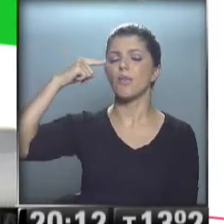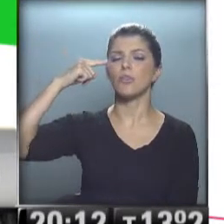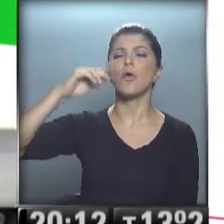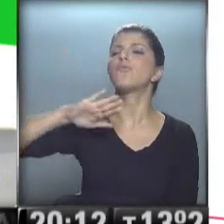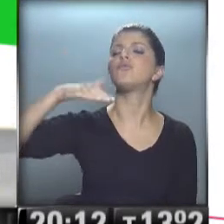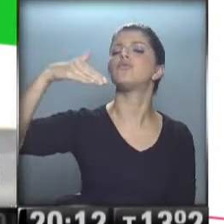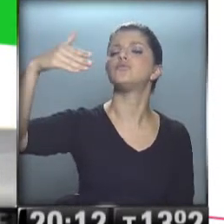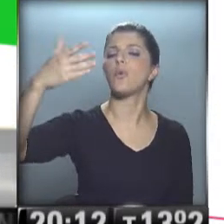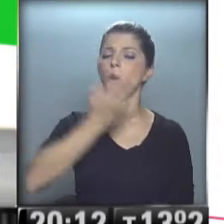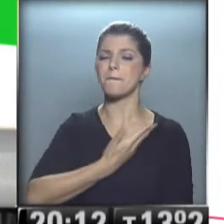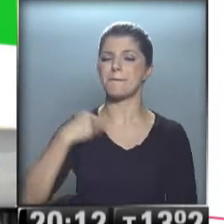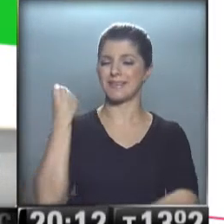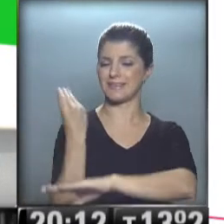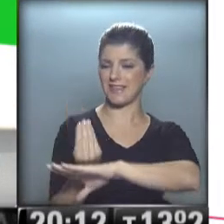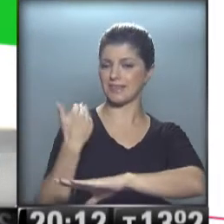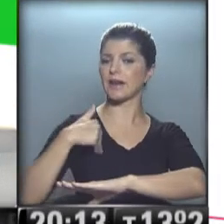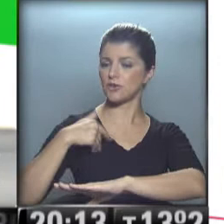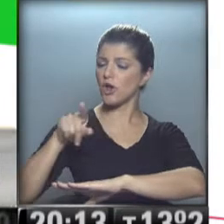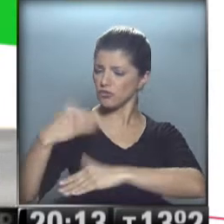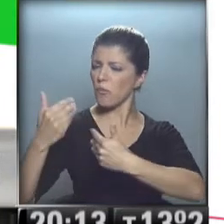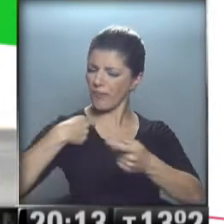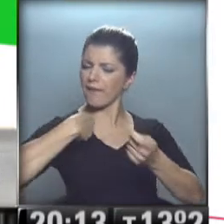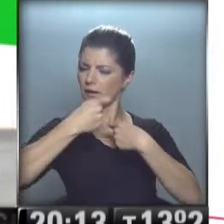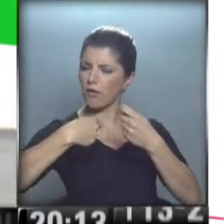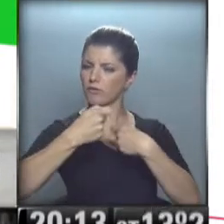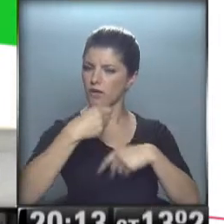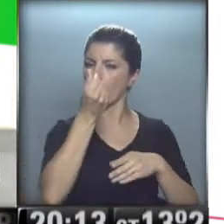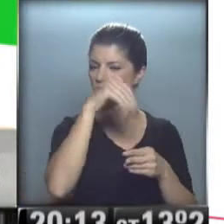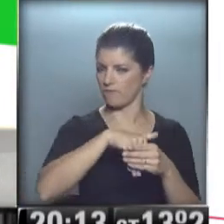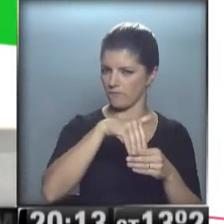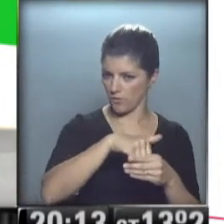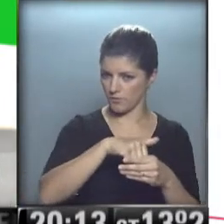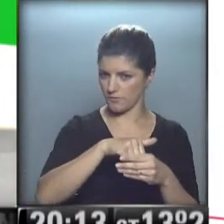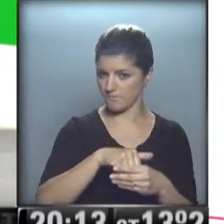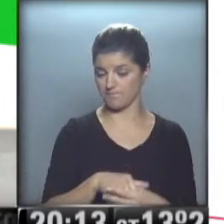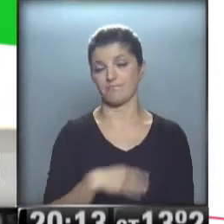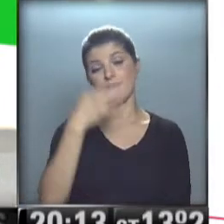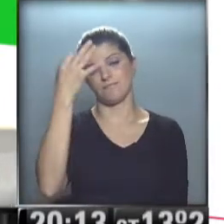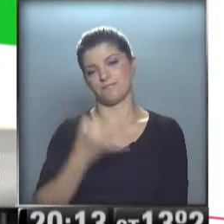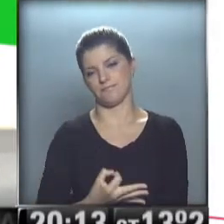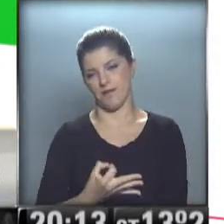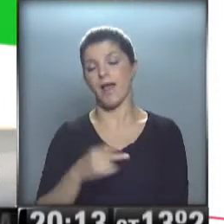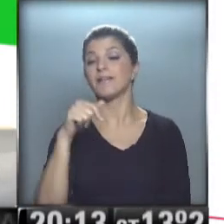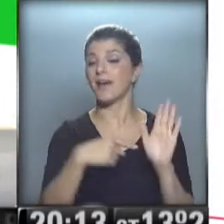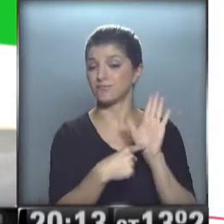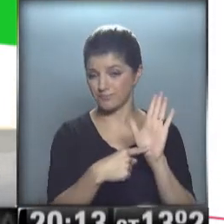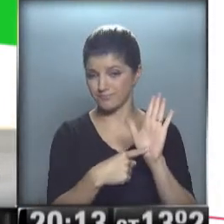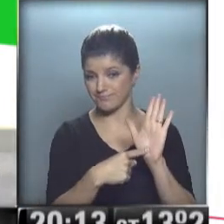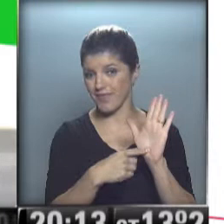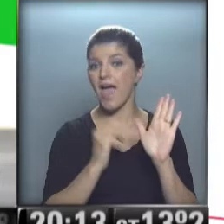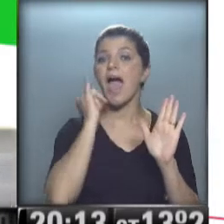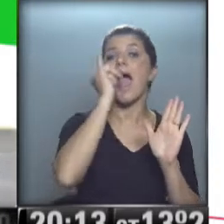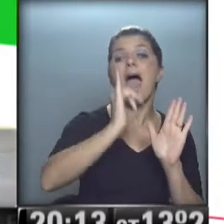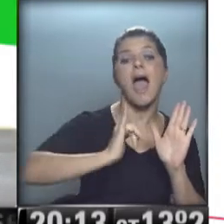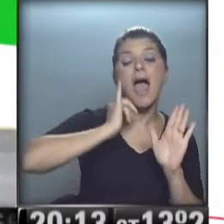futuros presidentes dispuestos a negociar con los fondos buitres. En realidad, en un comunicado hacen referencia,